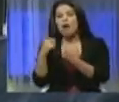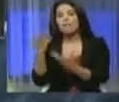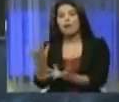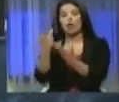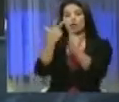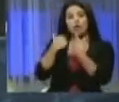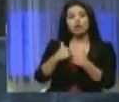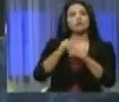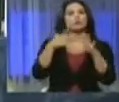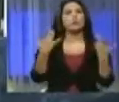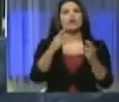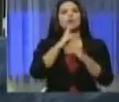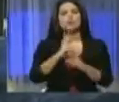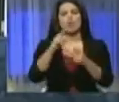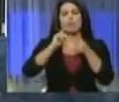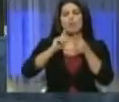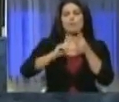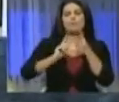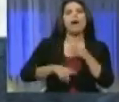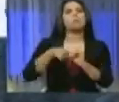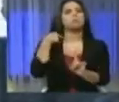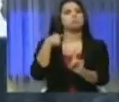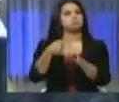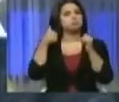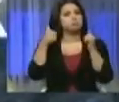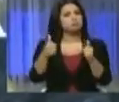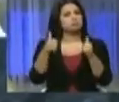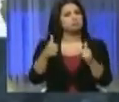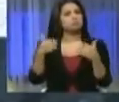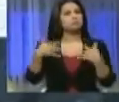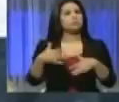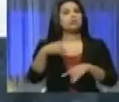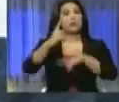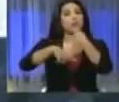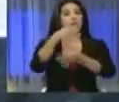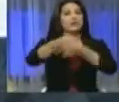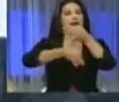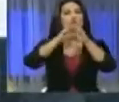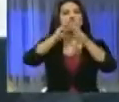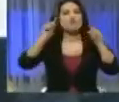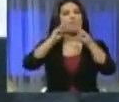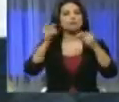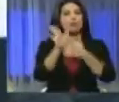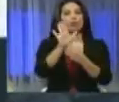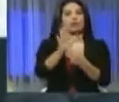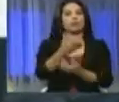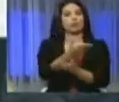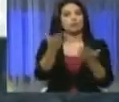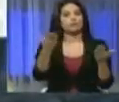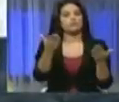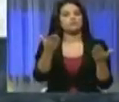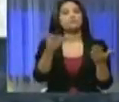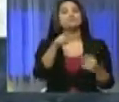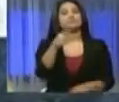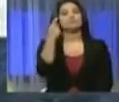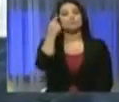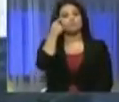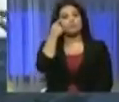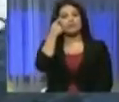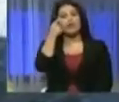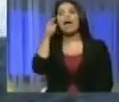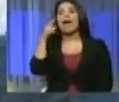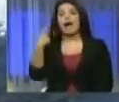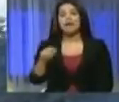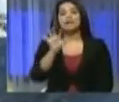resultados. Bien positivo, bien positivo. Ya vamos a hablar de números, ¿no? Y de cómo viene desempeñándose en los